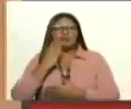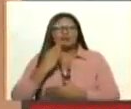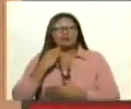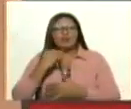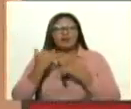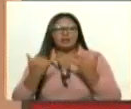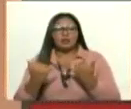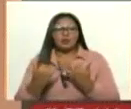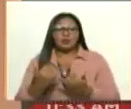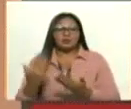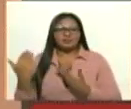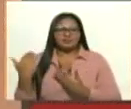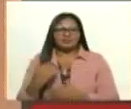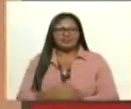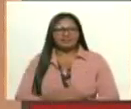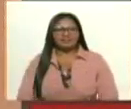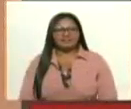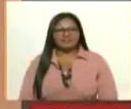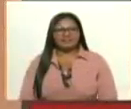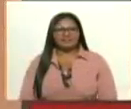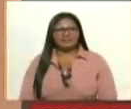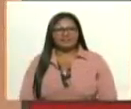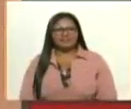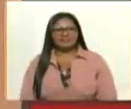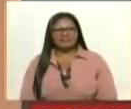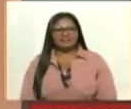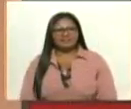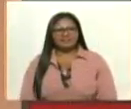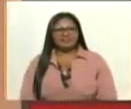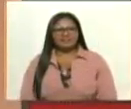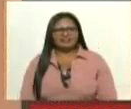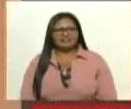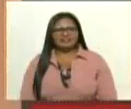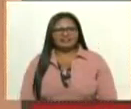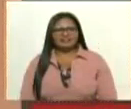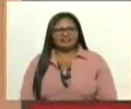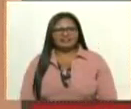hermosa venezolana de la Navidad.